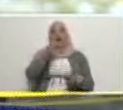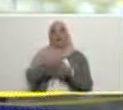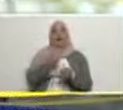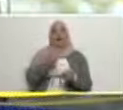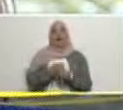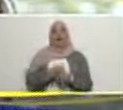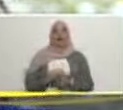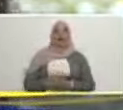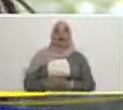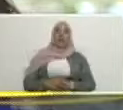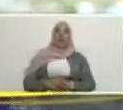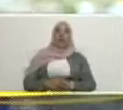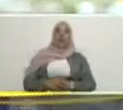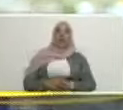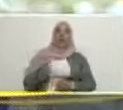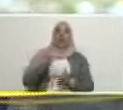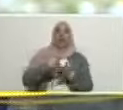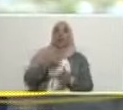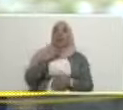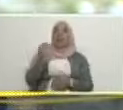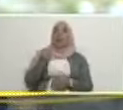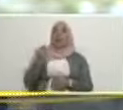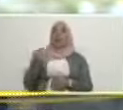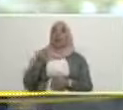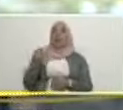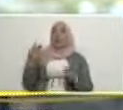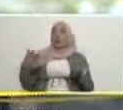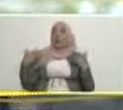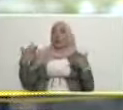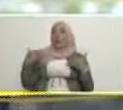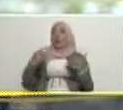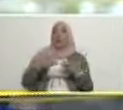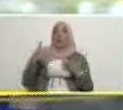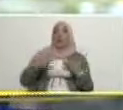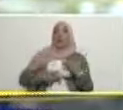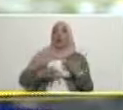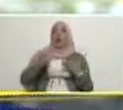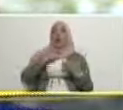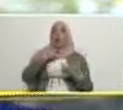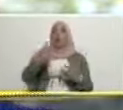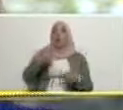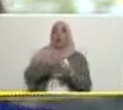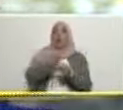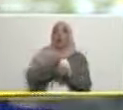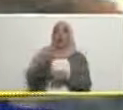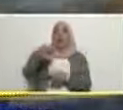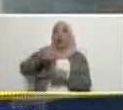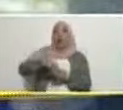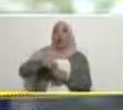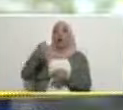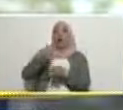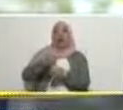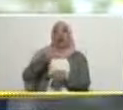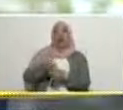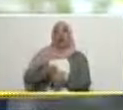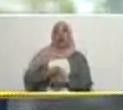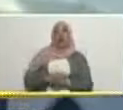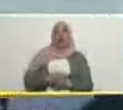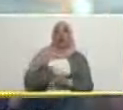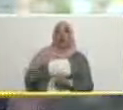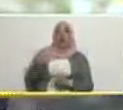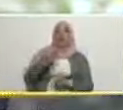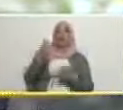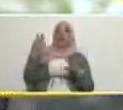cada rincón? Y esta zona juventud es para garantizar el pleno goce de todos los vértices de trabajo en el territorio,